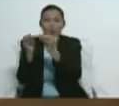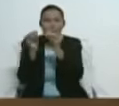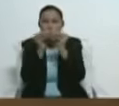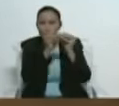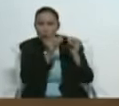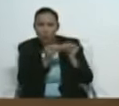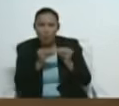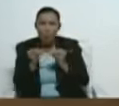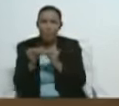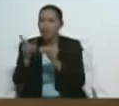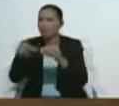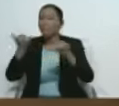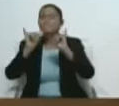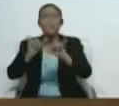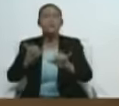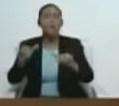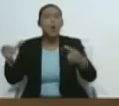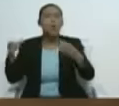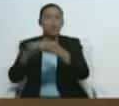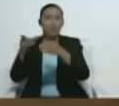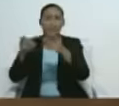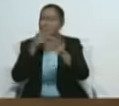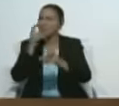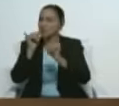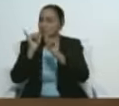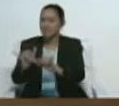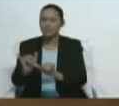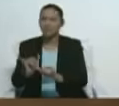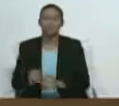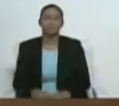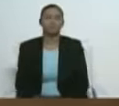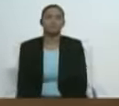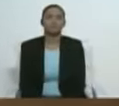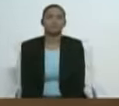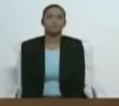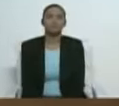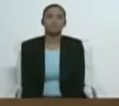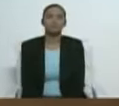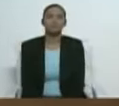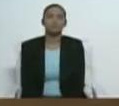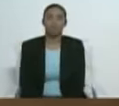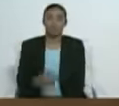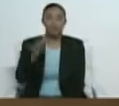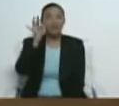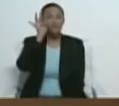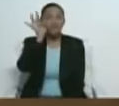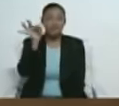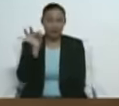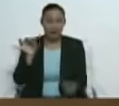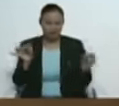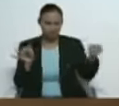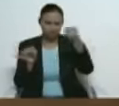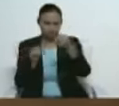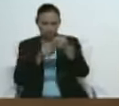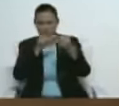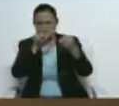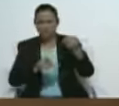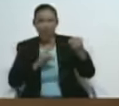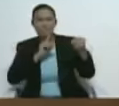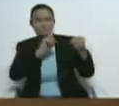esa banda durante el interrogatorio hecho por nuestros Fiscales y el órgano auxiliar